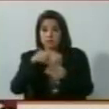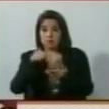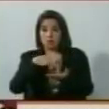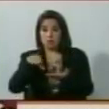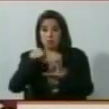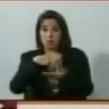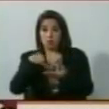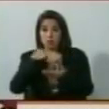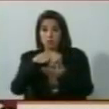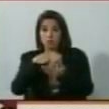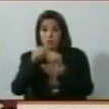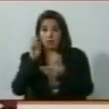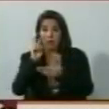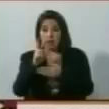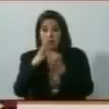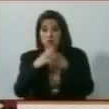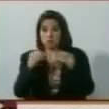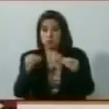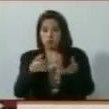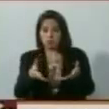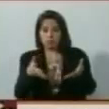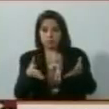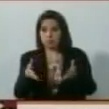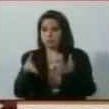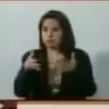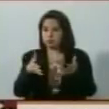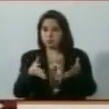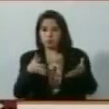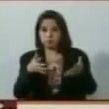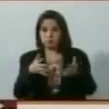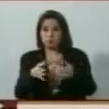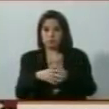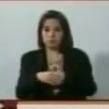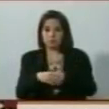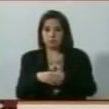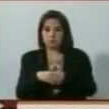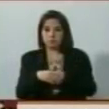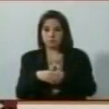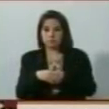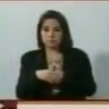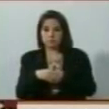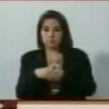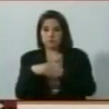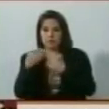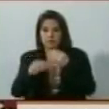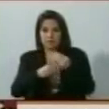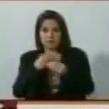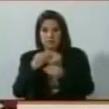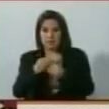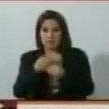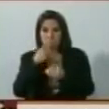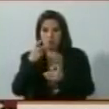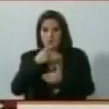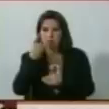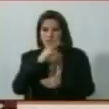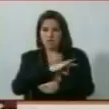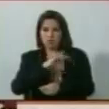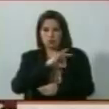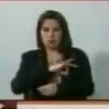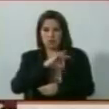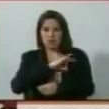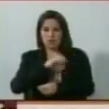Y todos estos logros y alcances que se han obtenido tienen que ver con una política socialista, torpedeado desde el